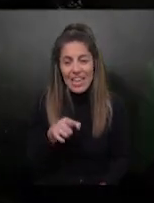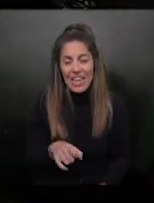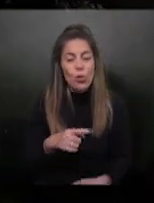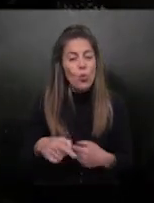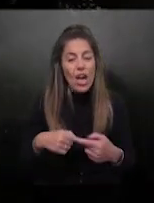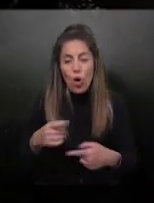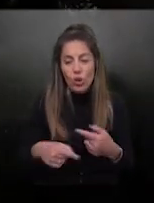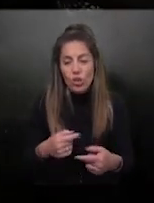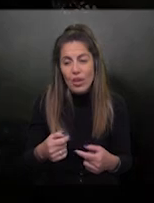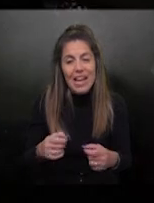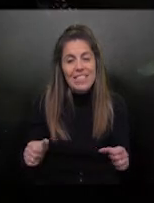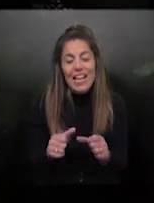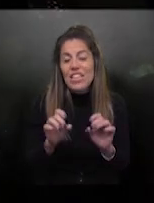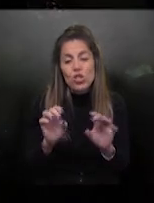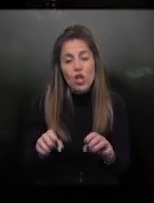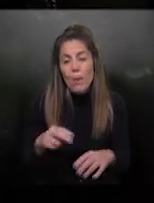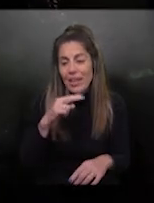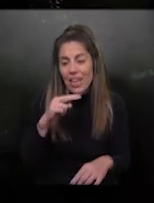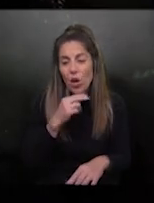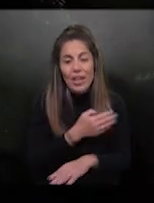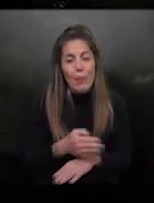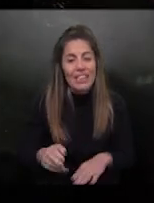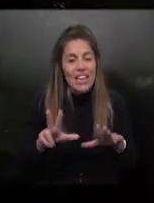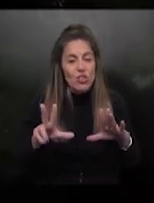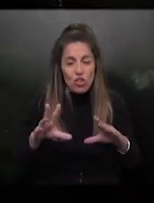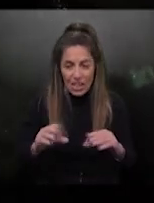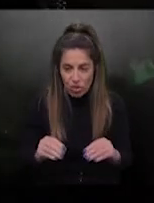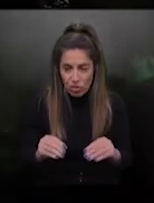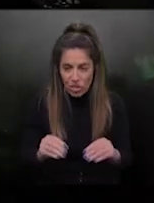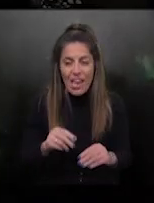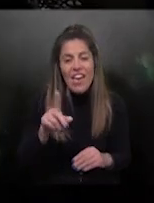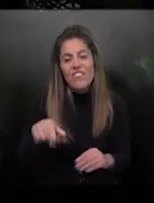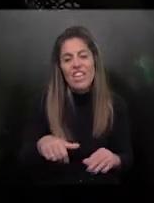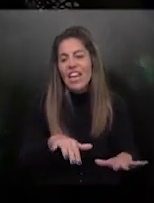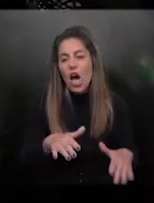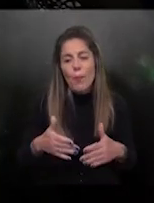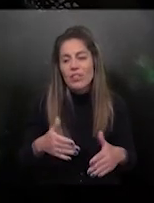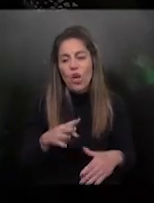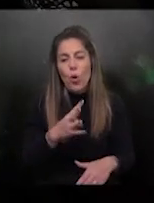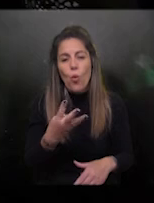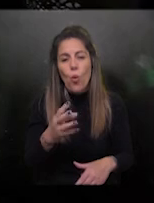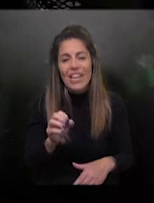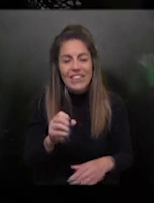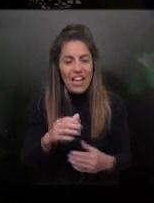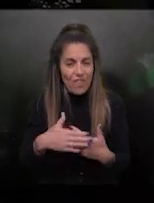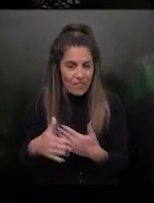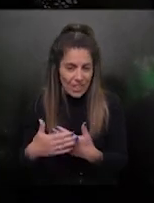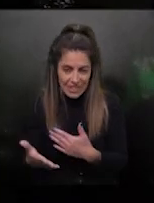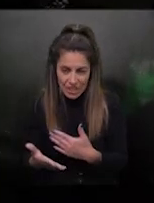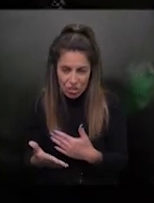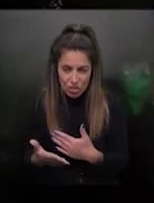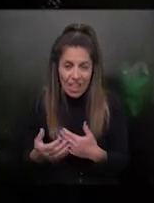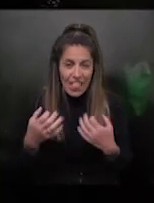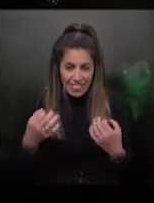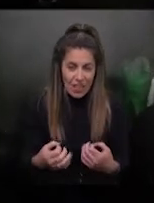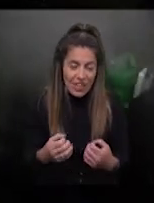continuidad porque se hace solamente los viernes a partir de las 20 horas y vienen aproximadamente como 40 vecinos que